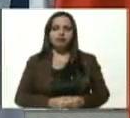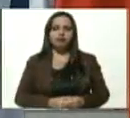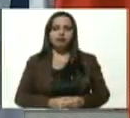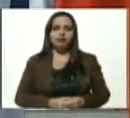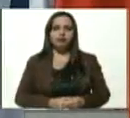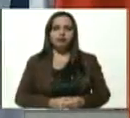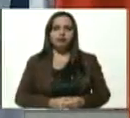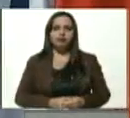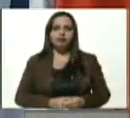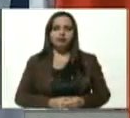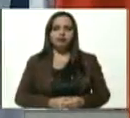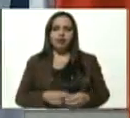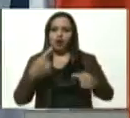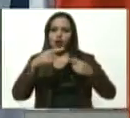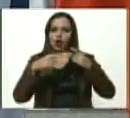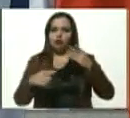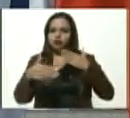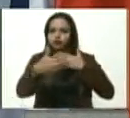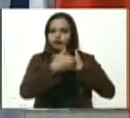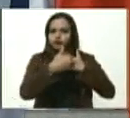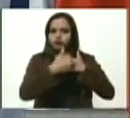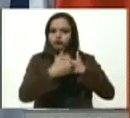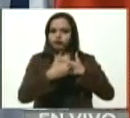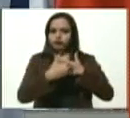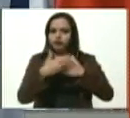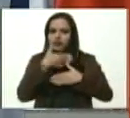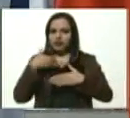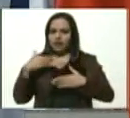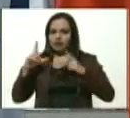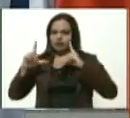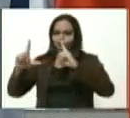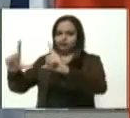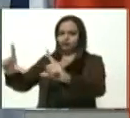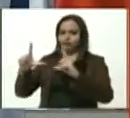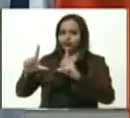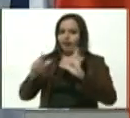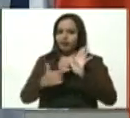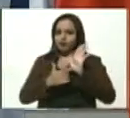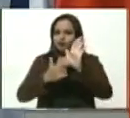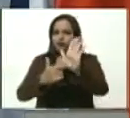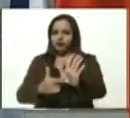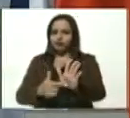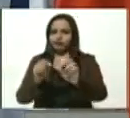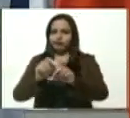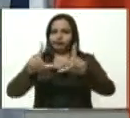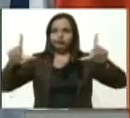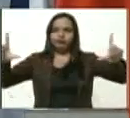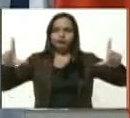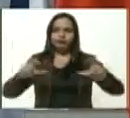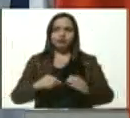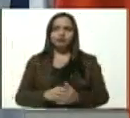estas acciones, si me permiten las cámaras acercar un poco esto, ¿no?